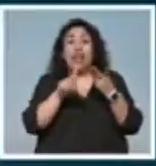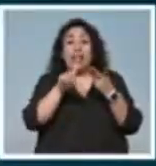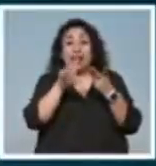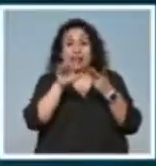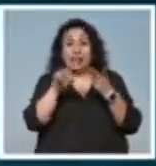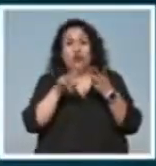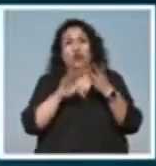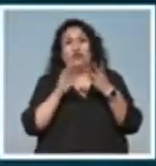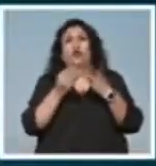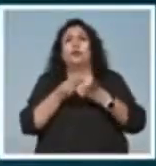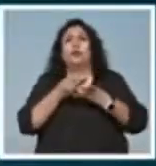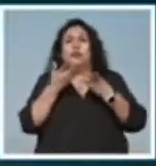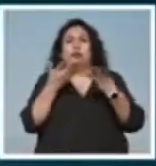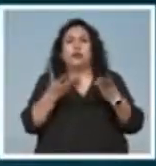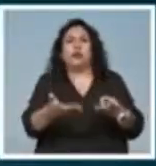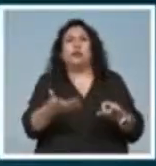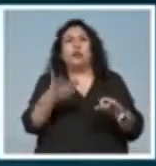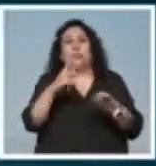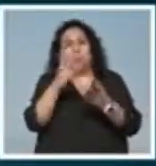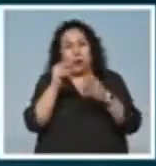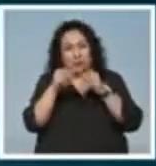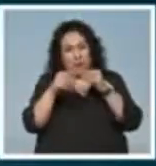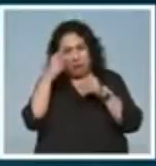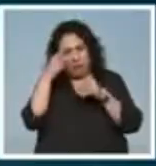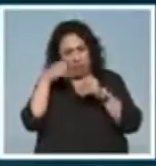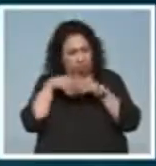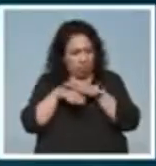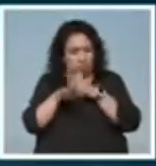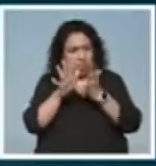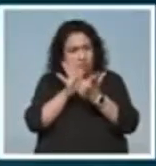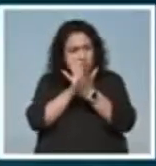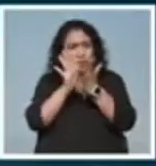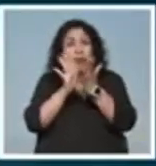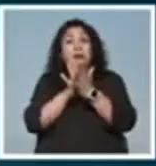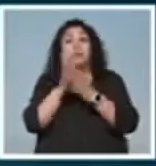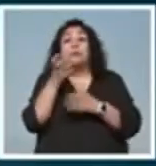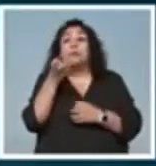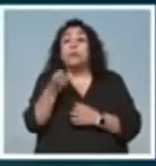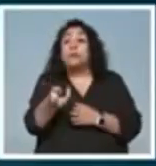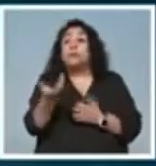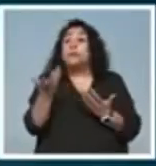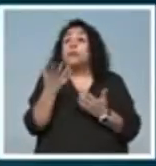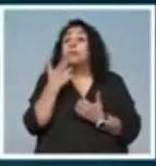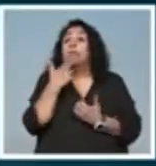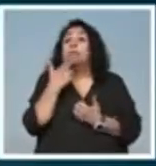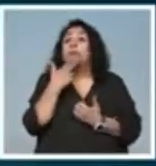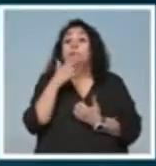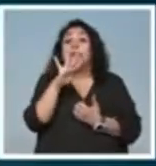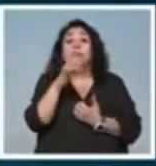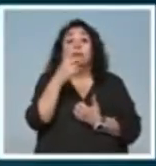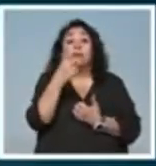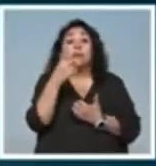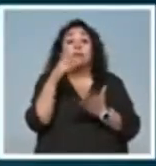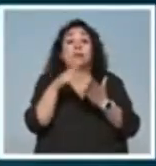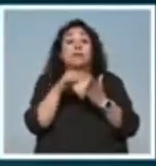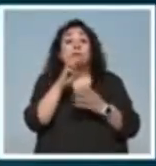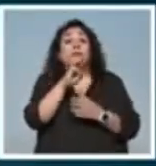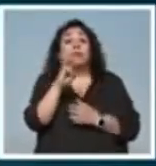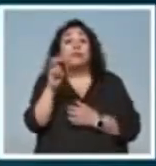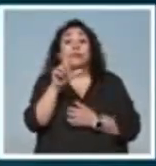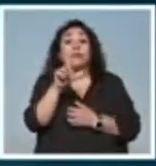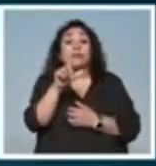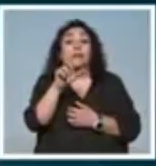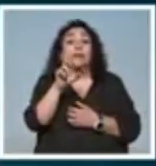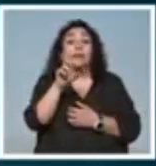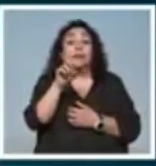diversos lenguajes de programación para generar esta experiencia interactiva. Para su realización se utilizaron 51.300 LEDs